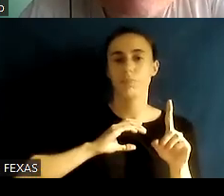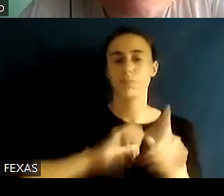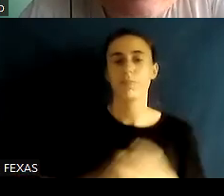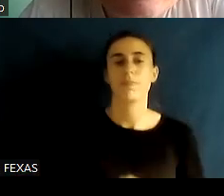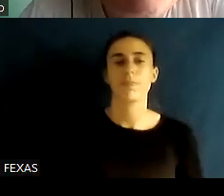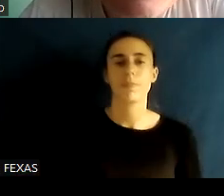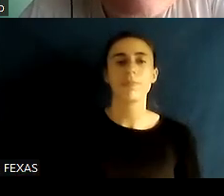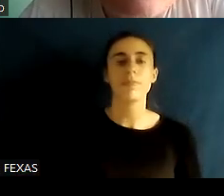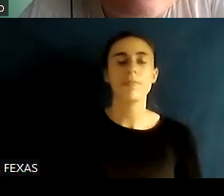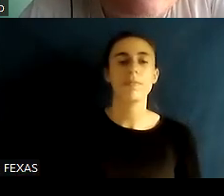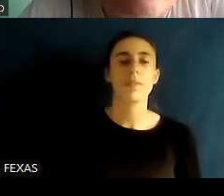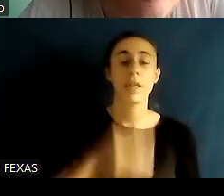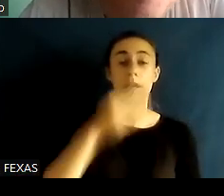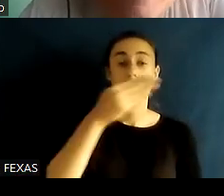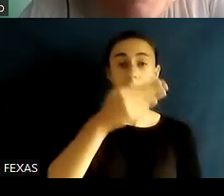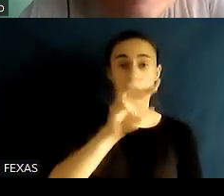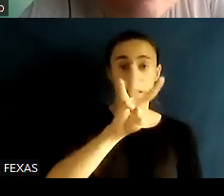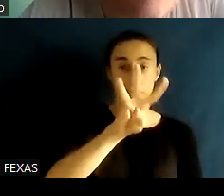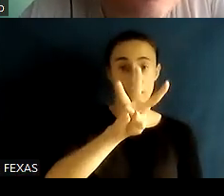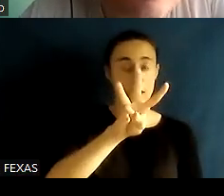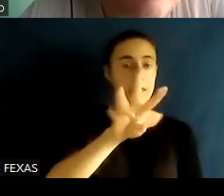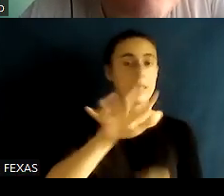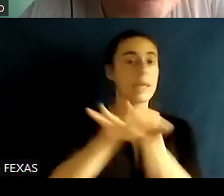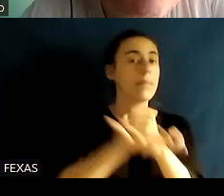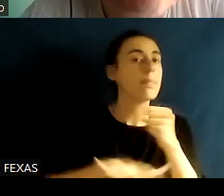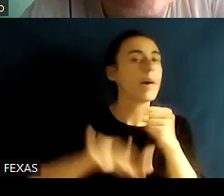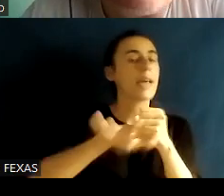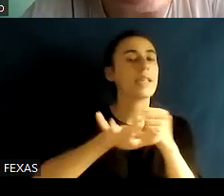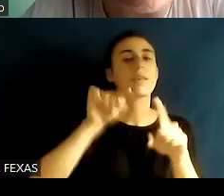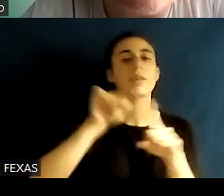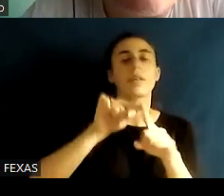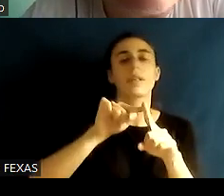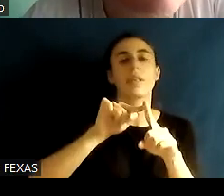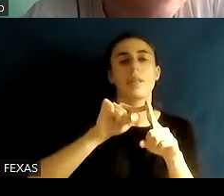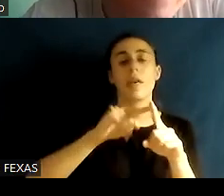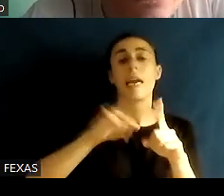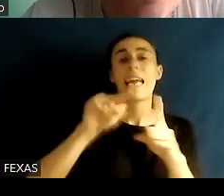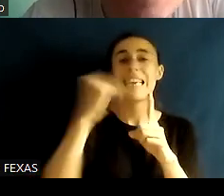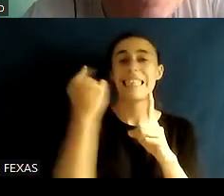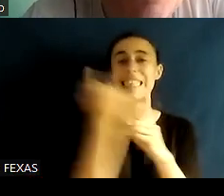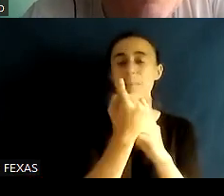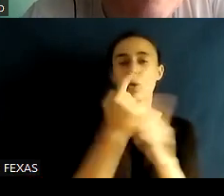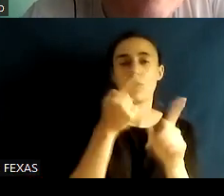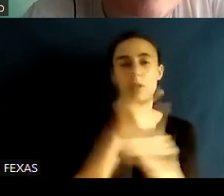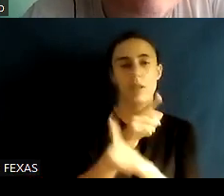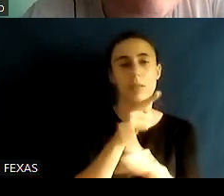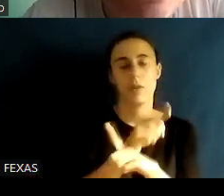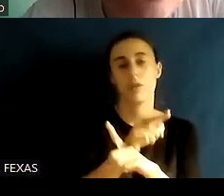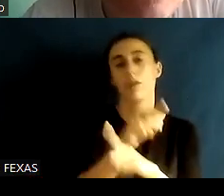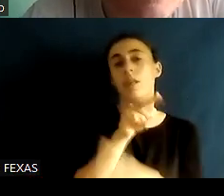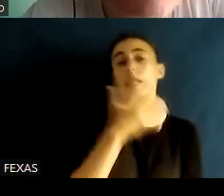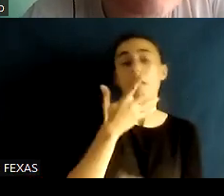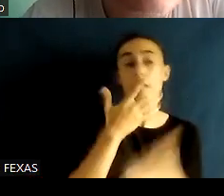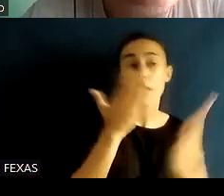respecto a la B3, es esencial también en la transmisión del estímulo nervioso. Su carencia genera agitación nerviosa, depresión, debilidad y